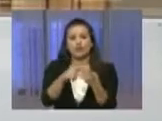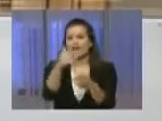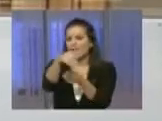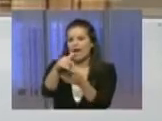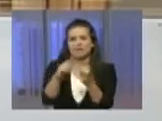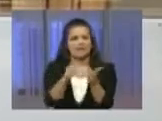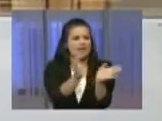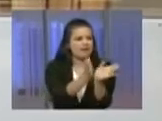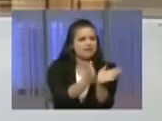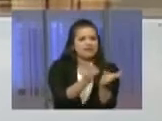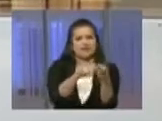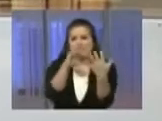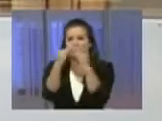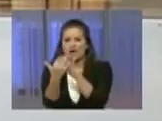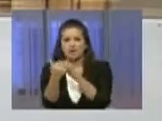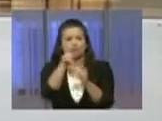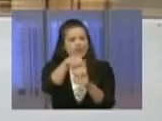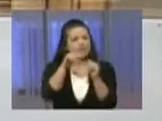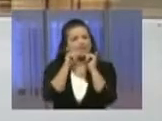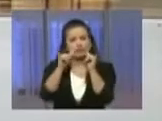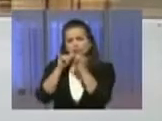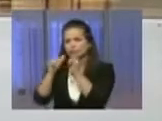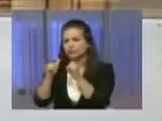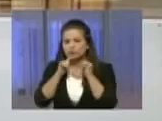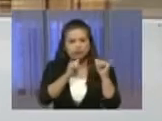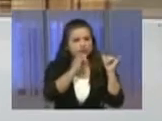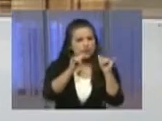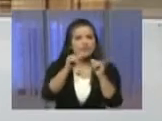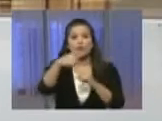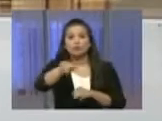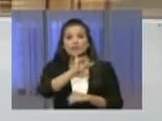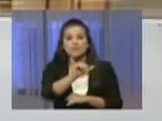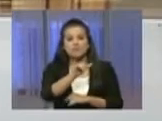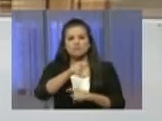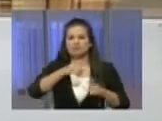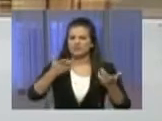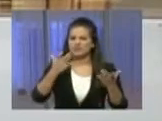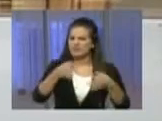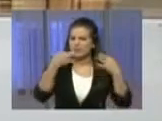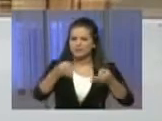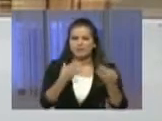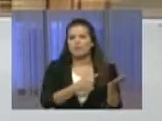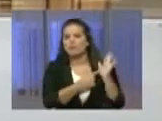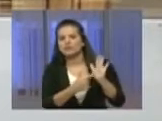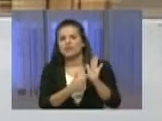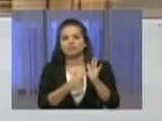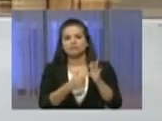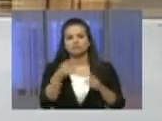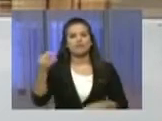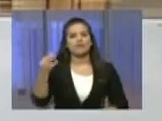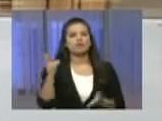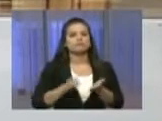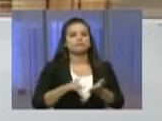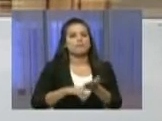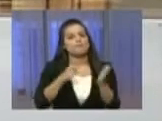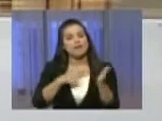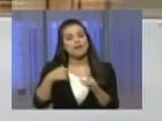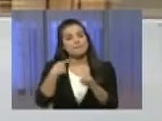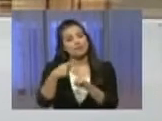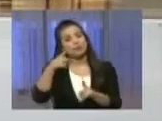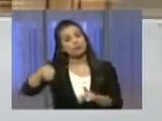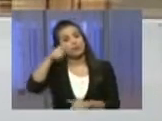el barrio a salir a develar la verdad de sus planes y llamo a todo el pueblo a ser